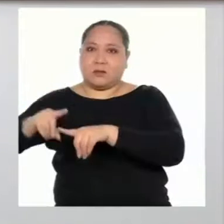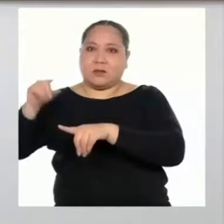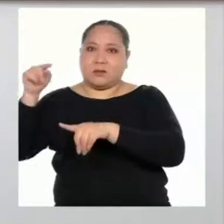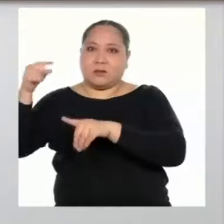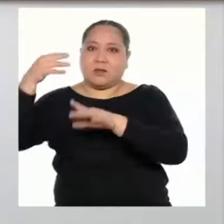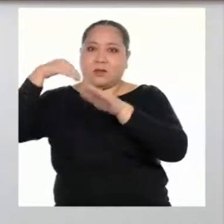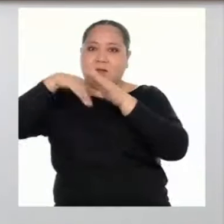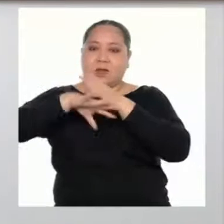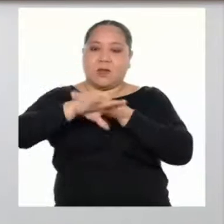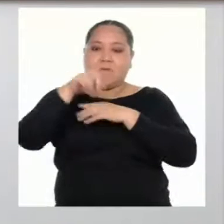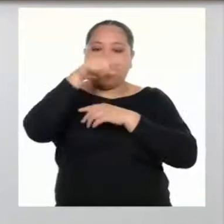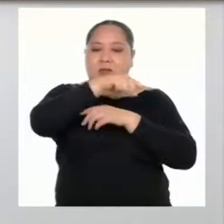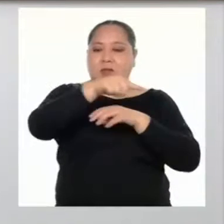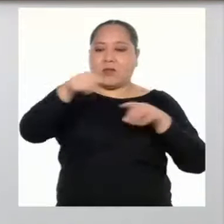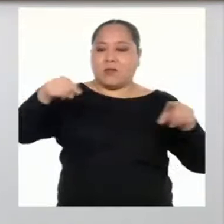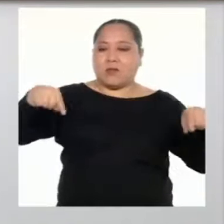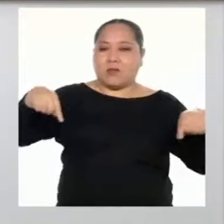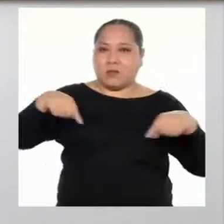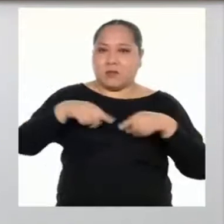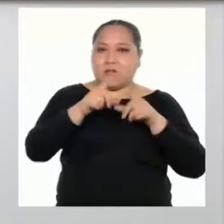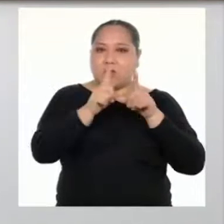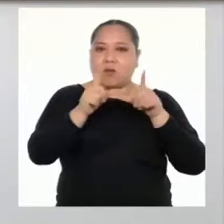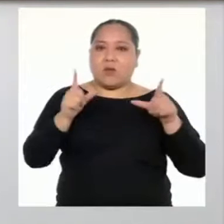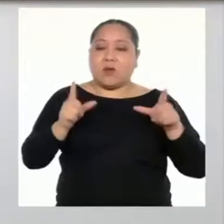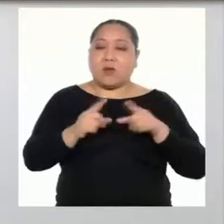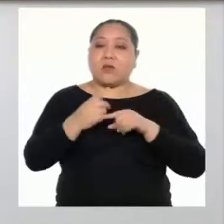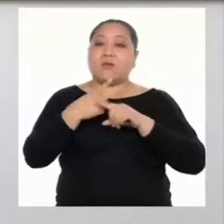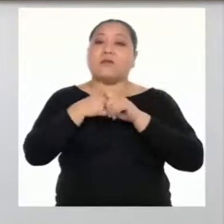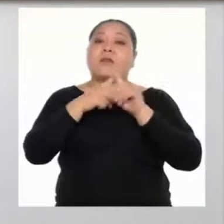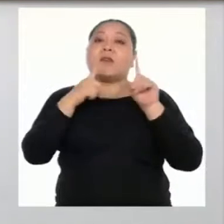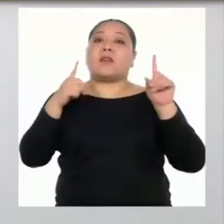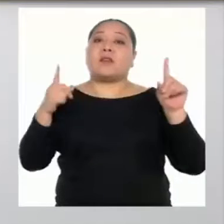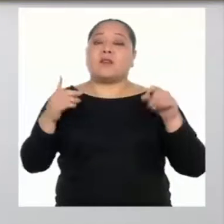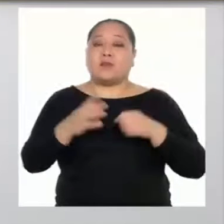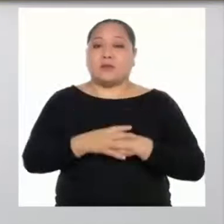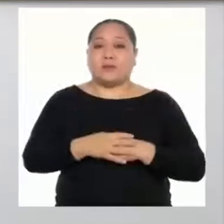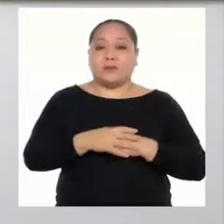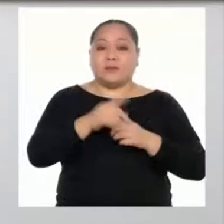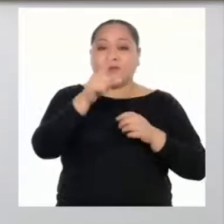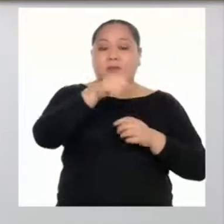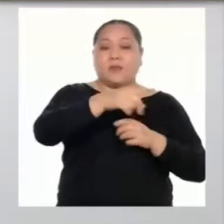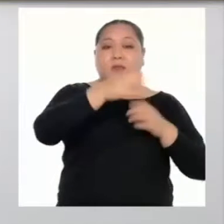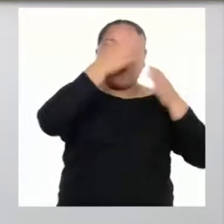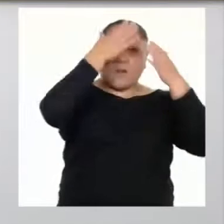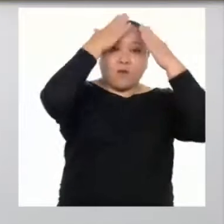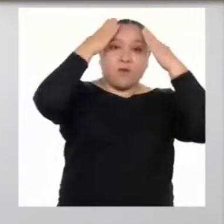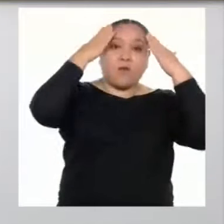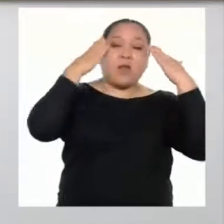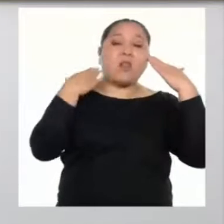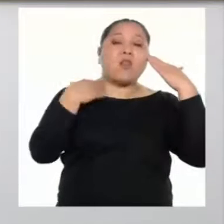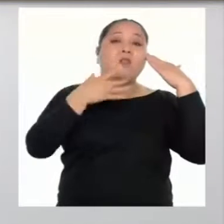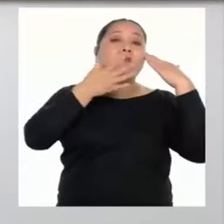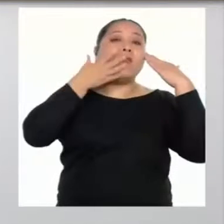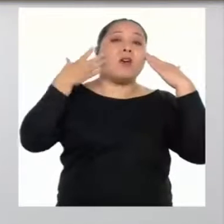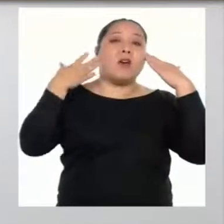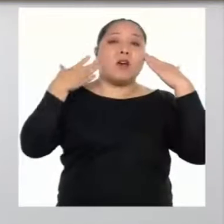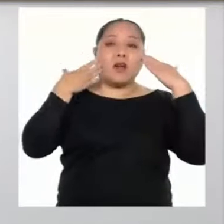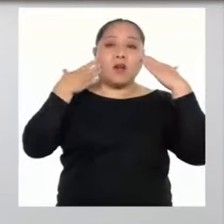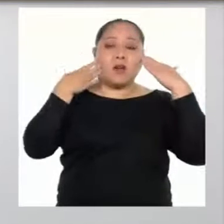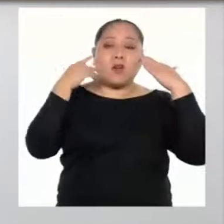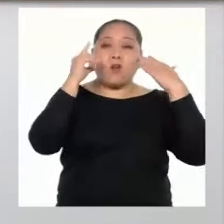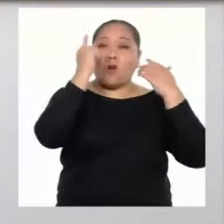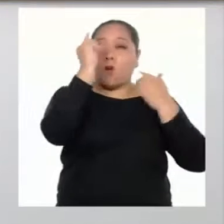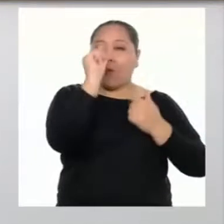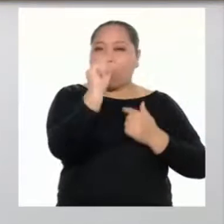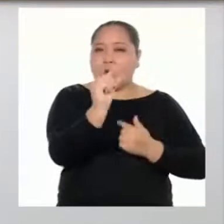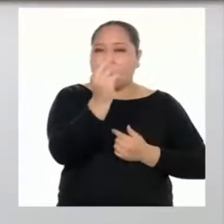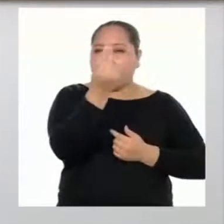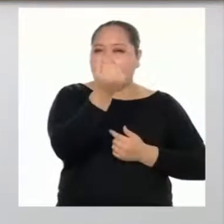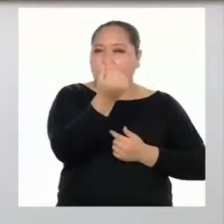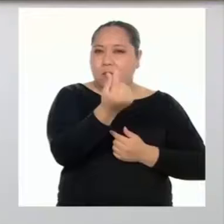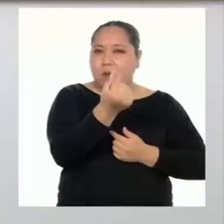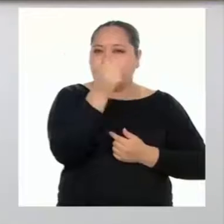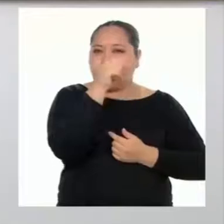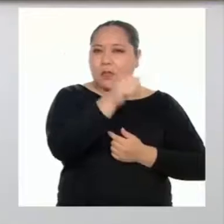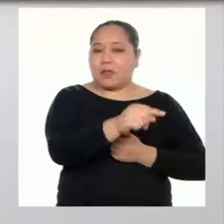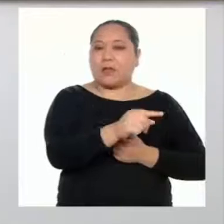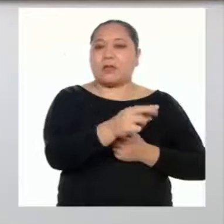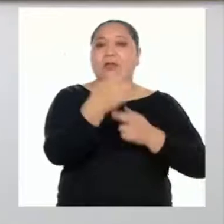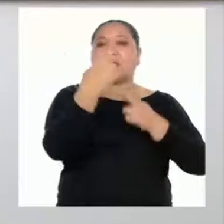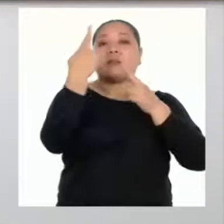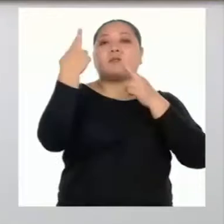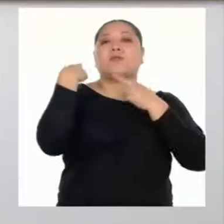decisiones dentro de esos espacios. Sin embargo, las religiosas de velo blanco o de poco dinero